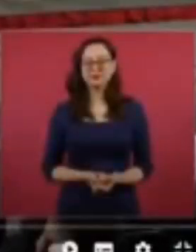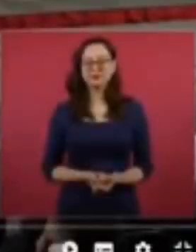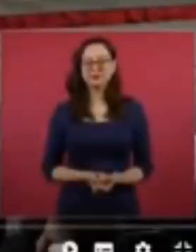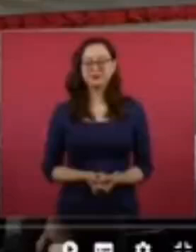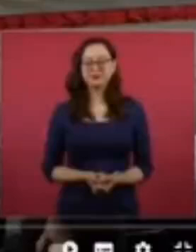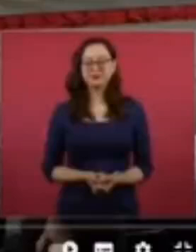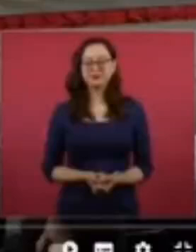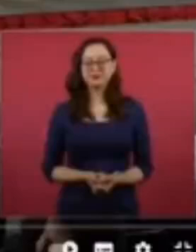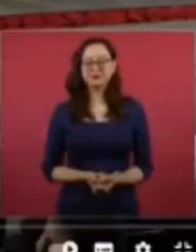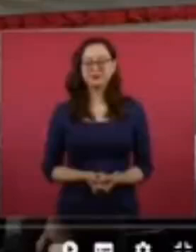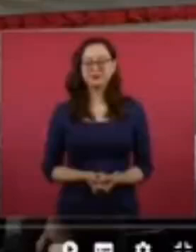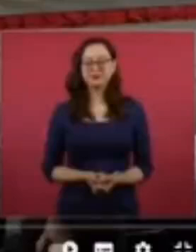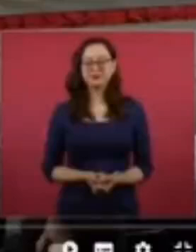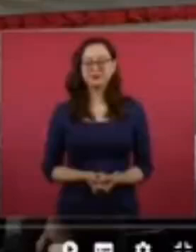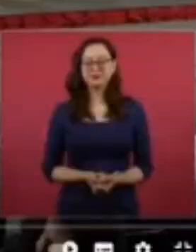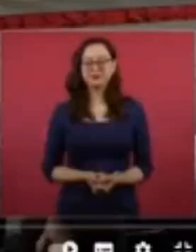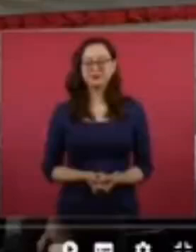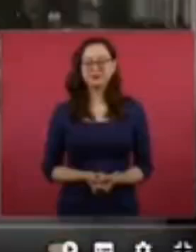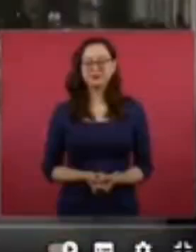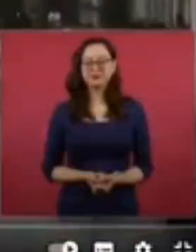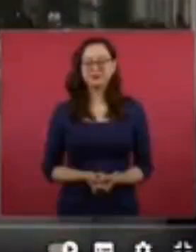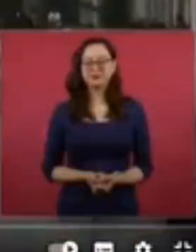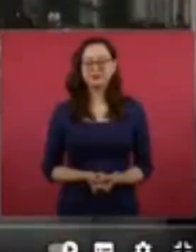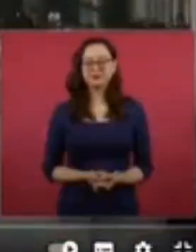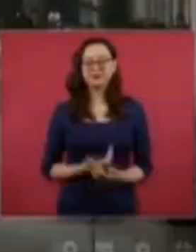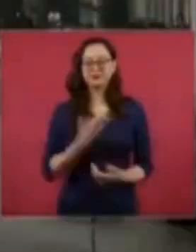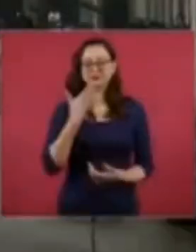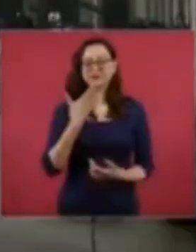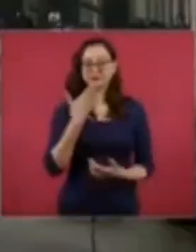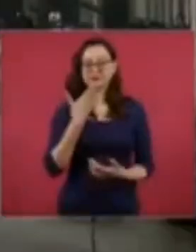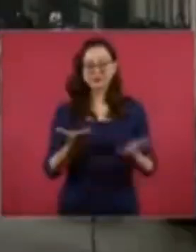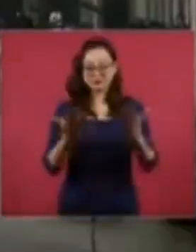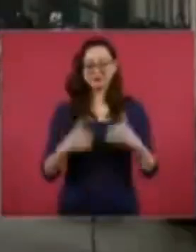en la mañanera. Vamos a revisarlo. Adelante,